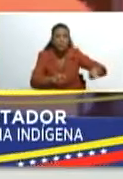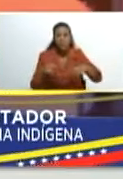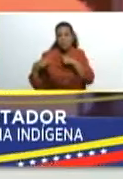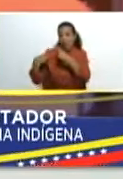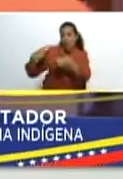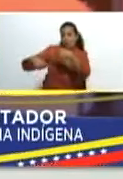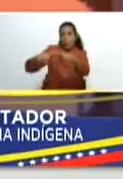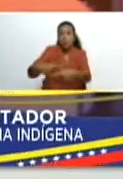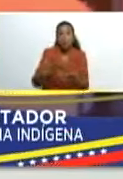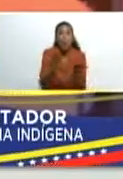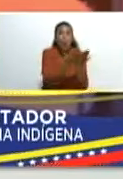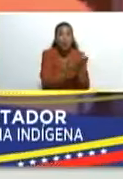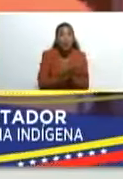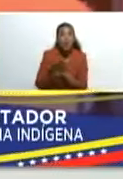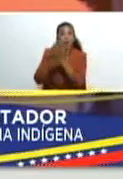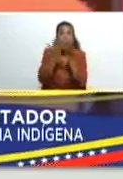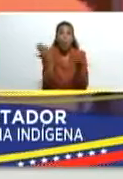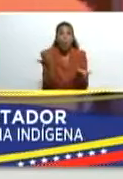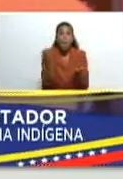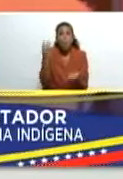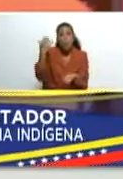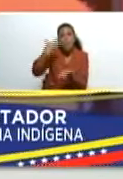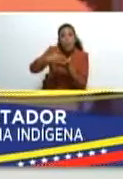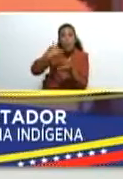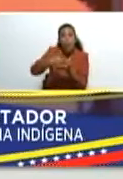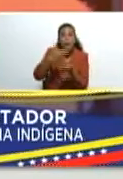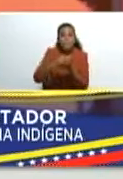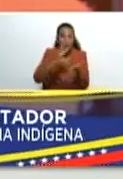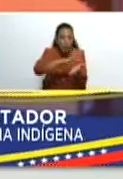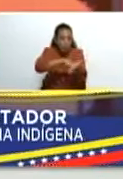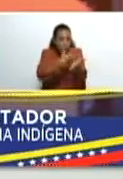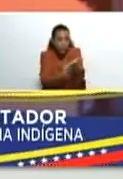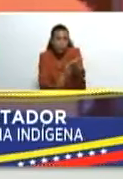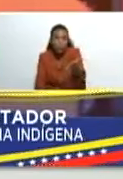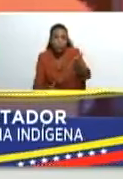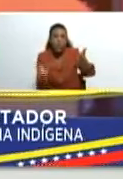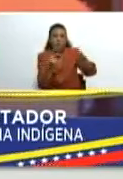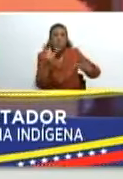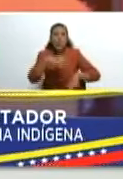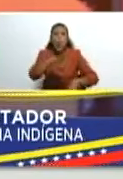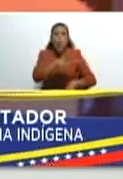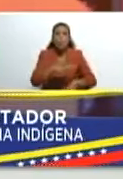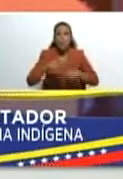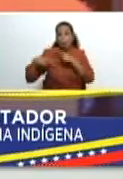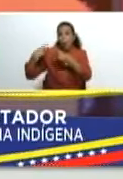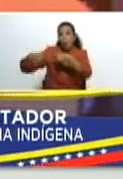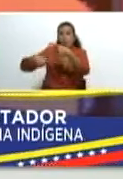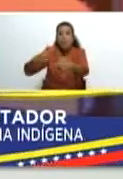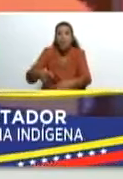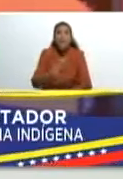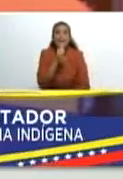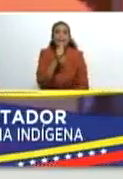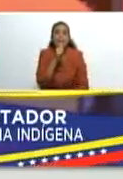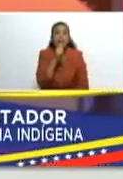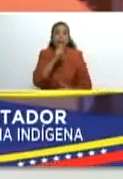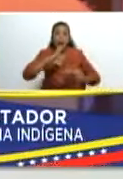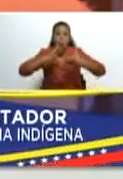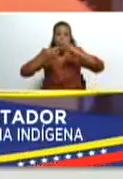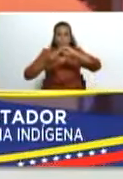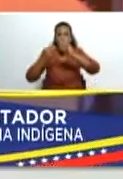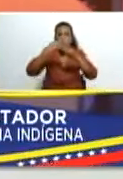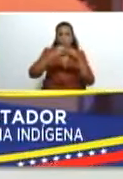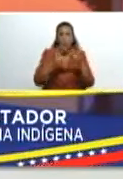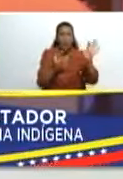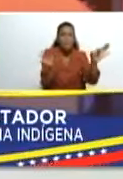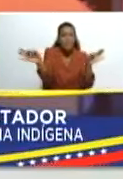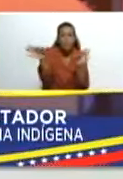Estamos estudiando para ver cómo traemos esas pruebas, para que nos hagamos las pruebas aquí. ¿Ah? ¿Qué les parece? Ahí va ese dato, pues